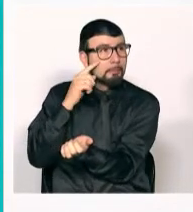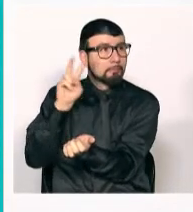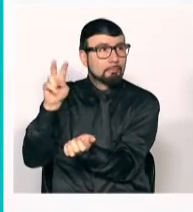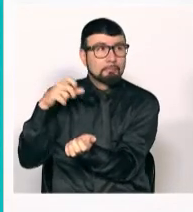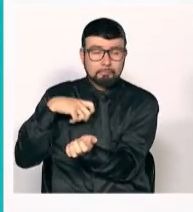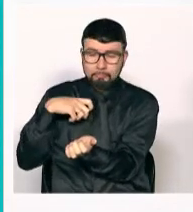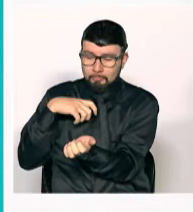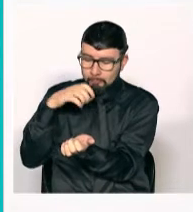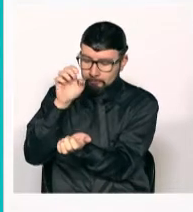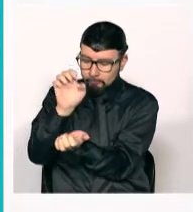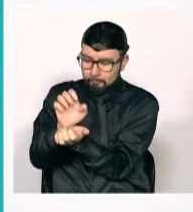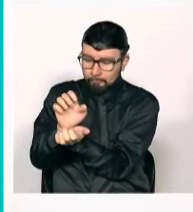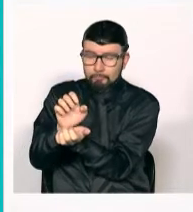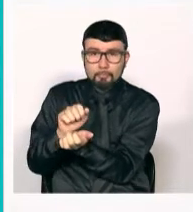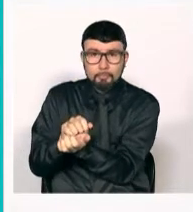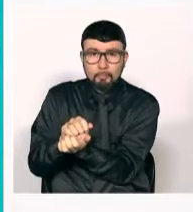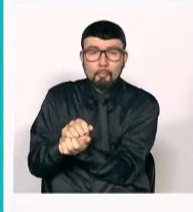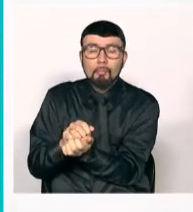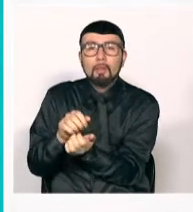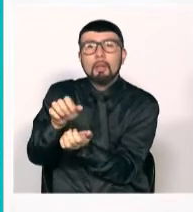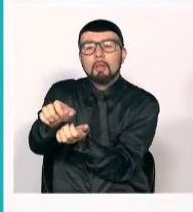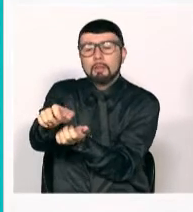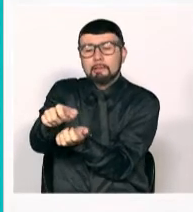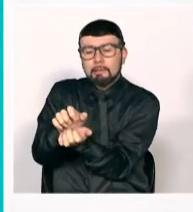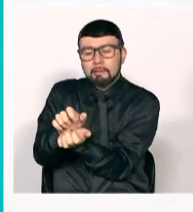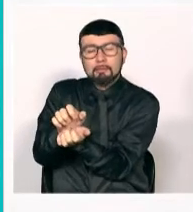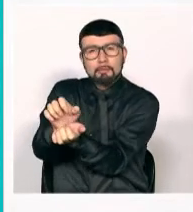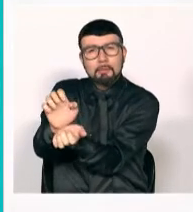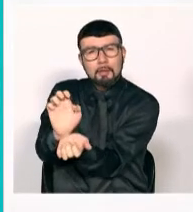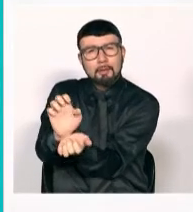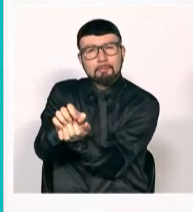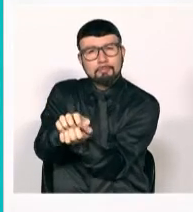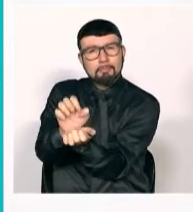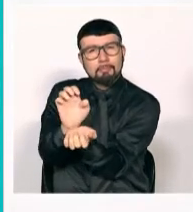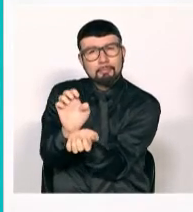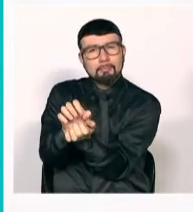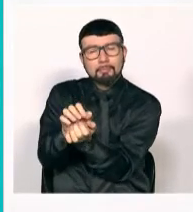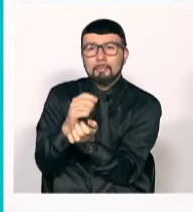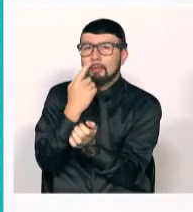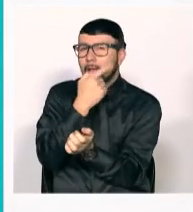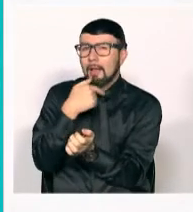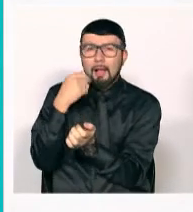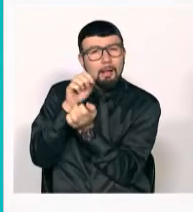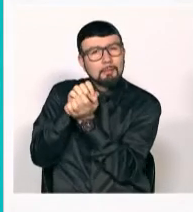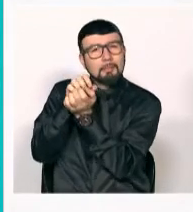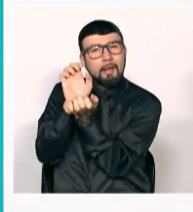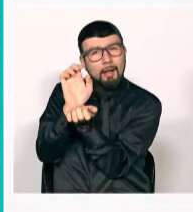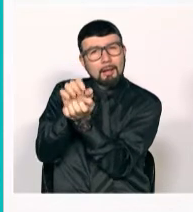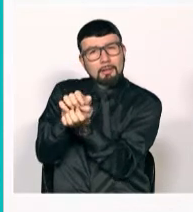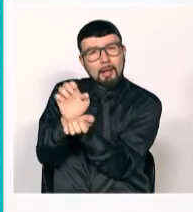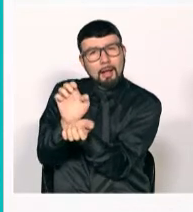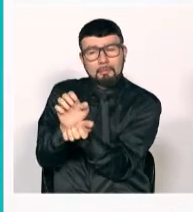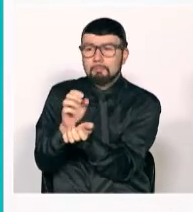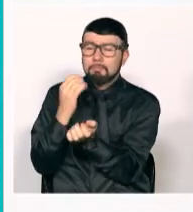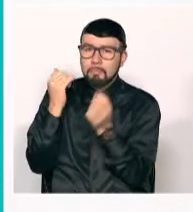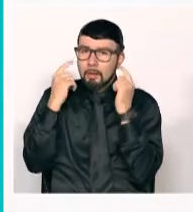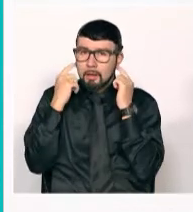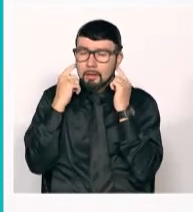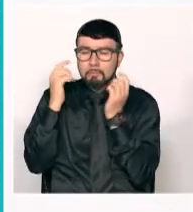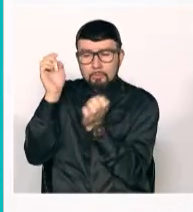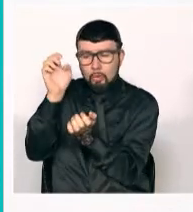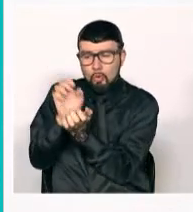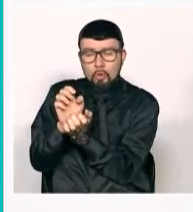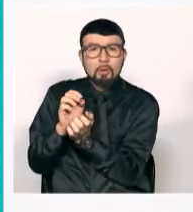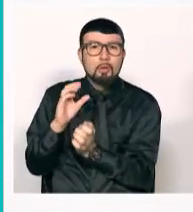diapositiva. El hueso temporal, cavidad glenoidea, y se articula con el cóndilo de la